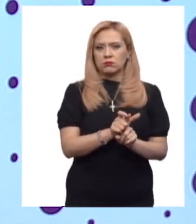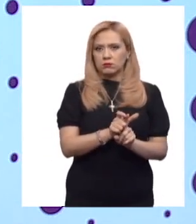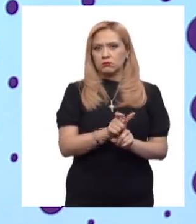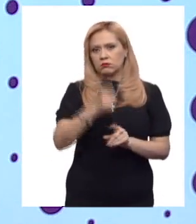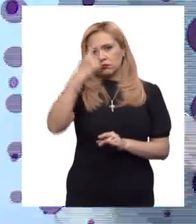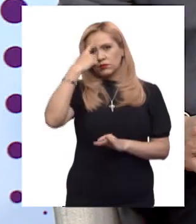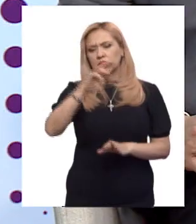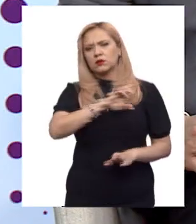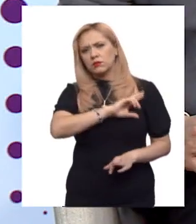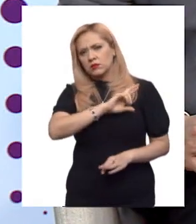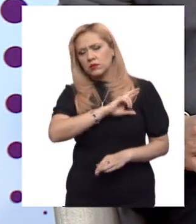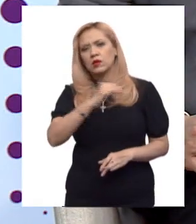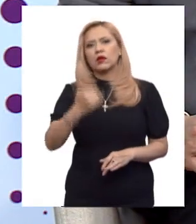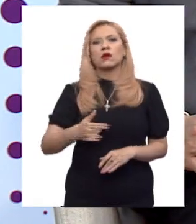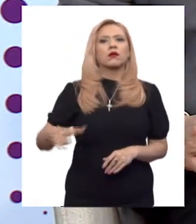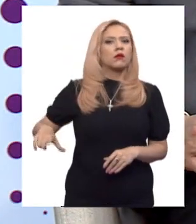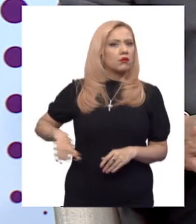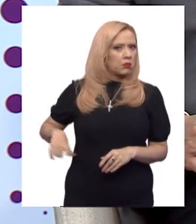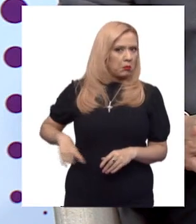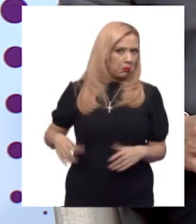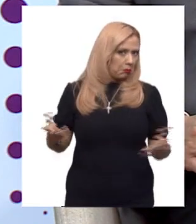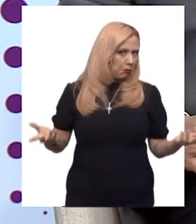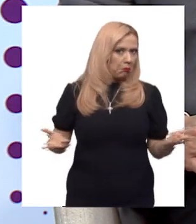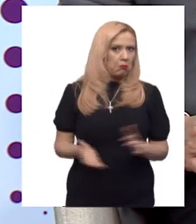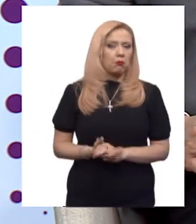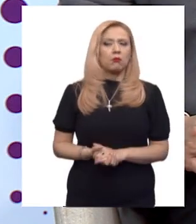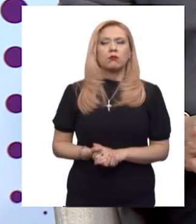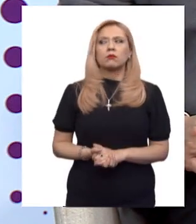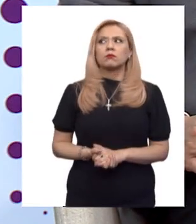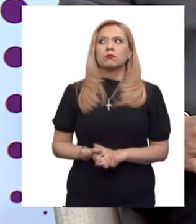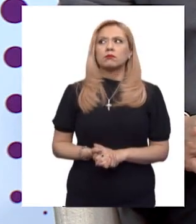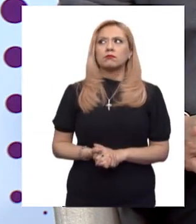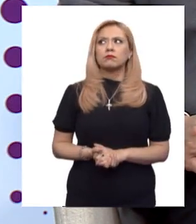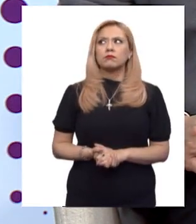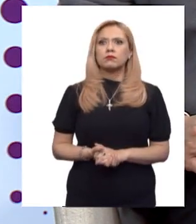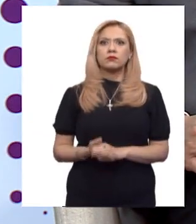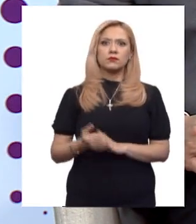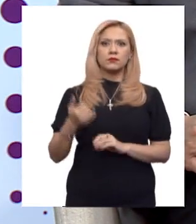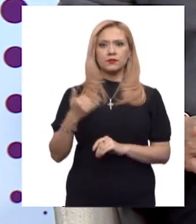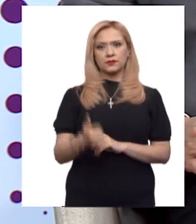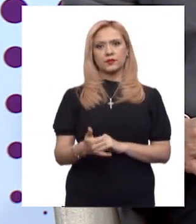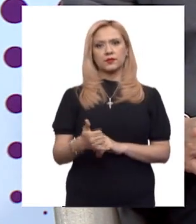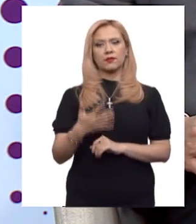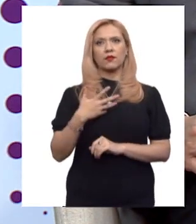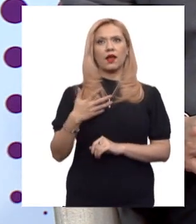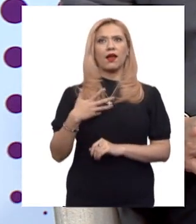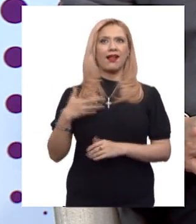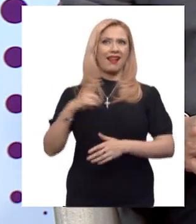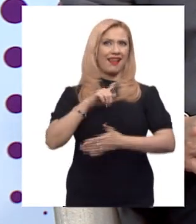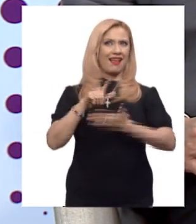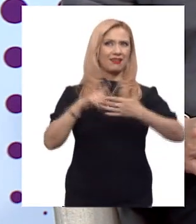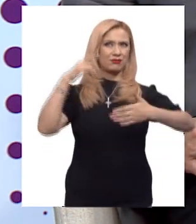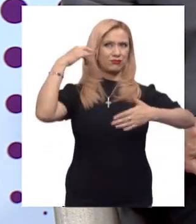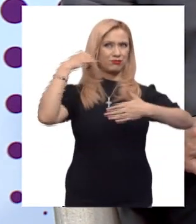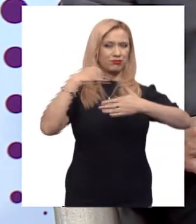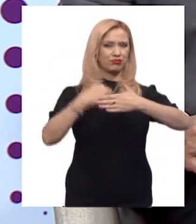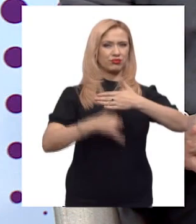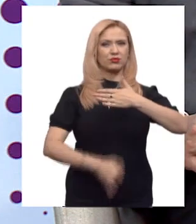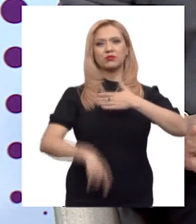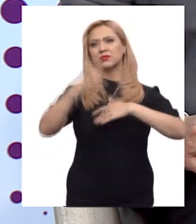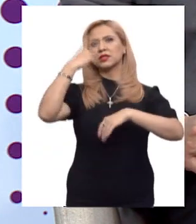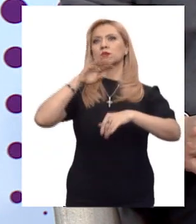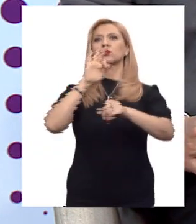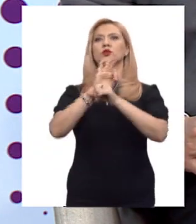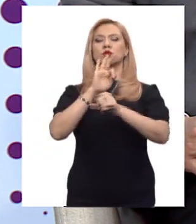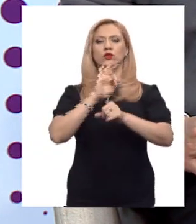las empresas privadas como para las públicas, y que hay una amplia legislación para este tipo de